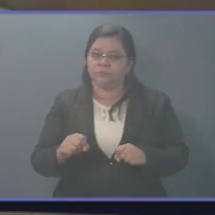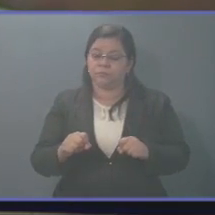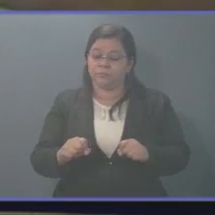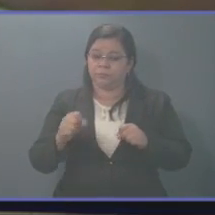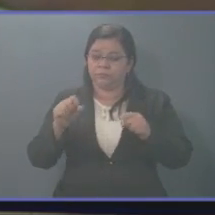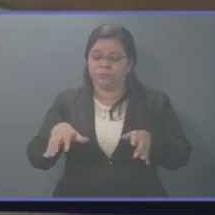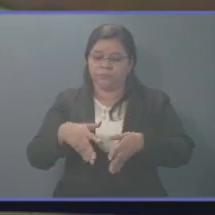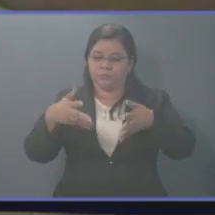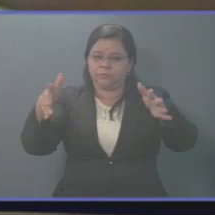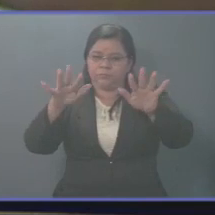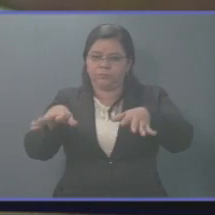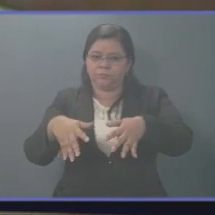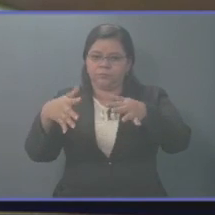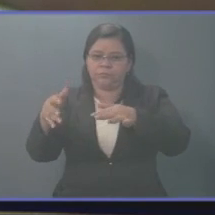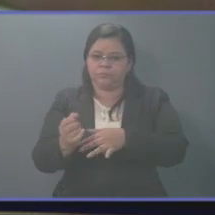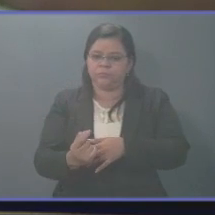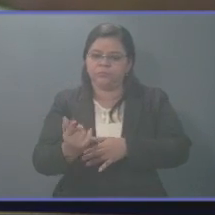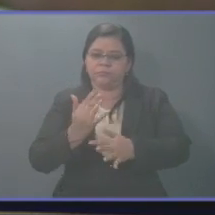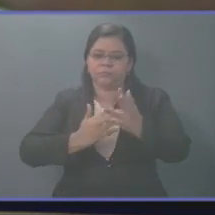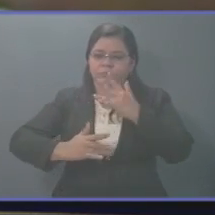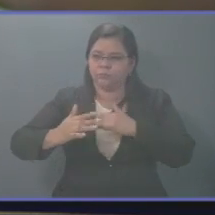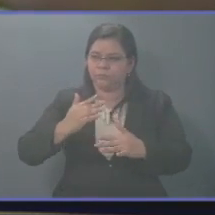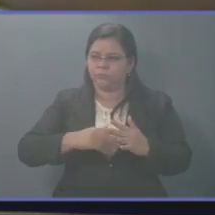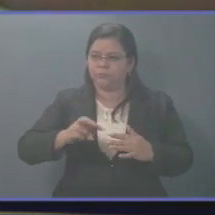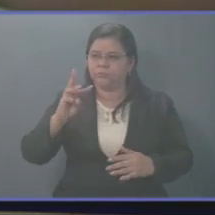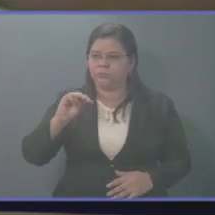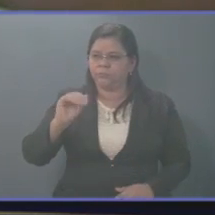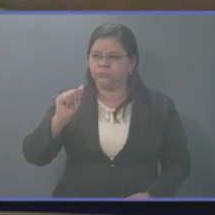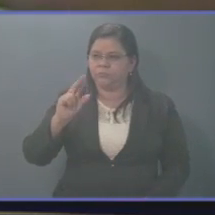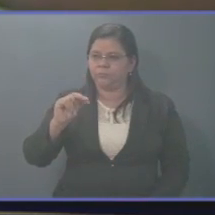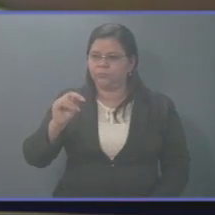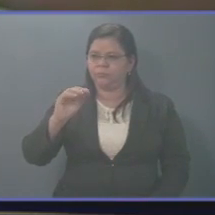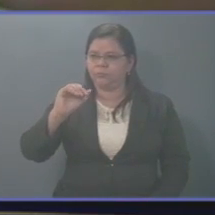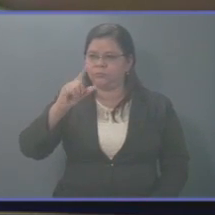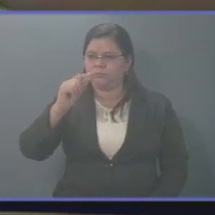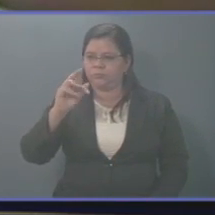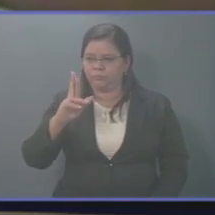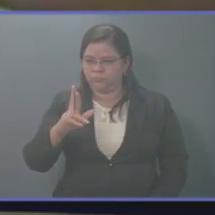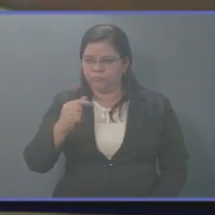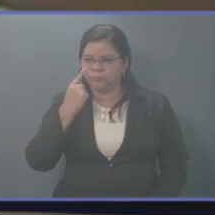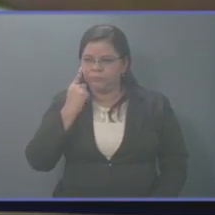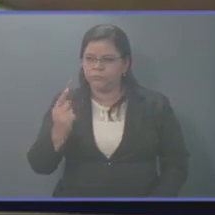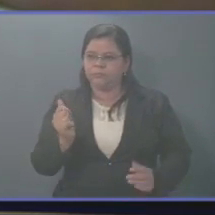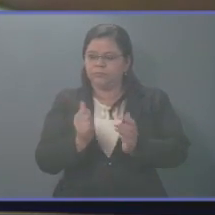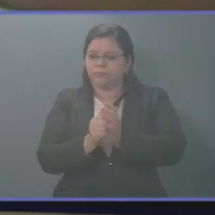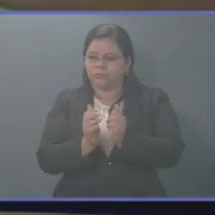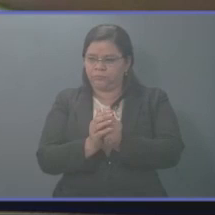manglar va a permitir la visualización de la problemática